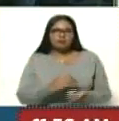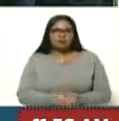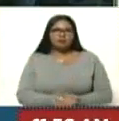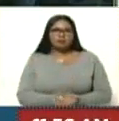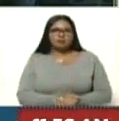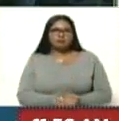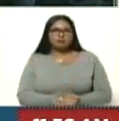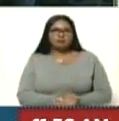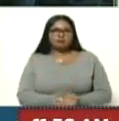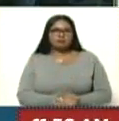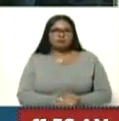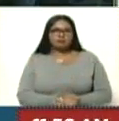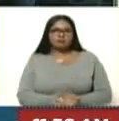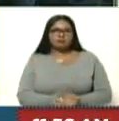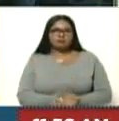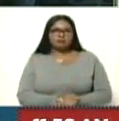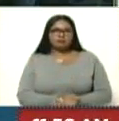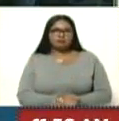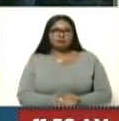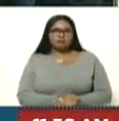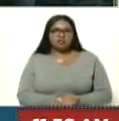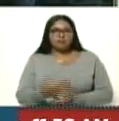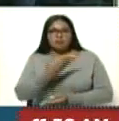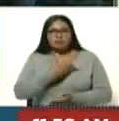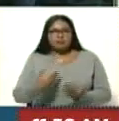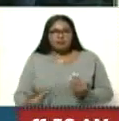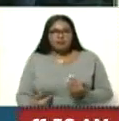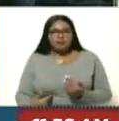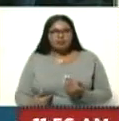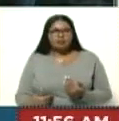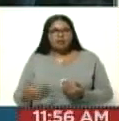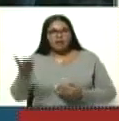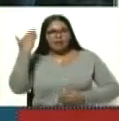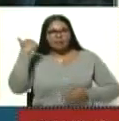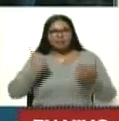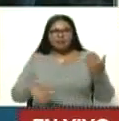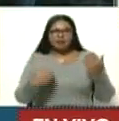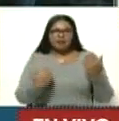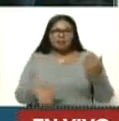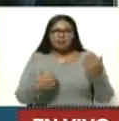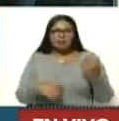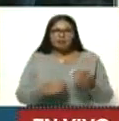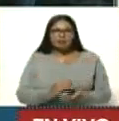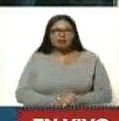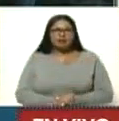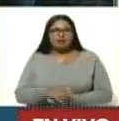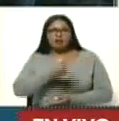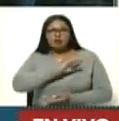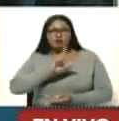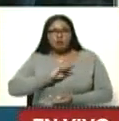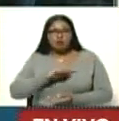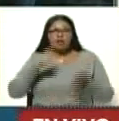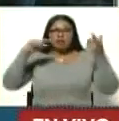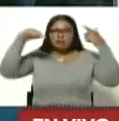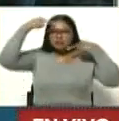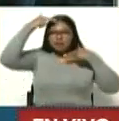cuando el presidente Kirchner, el presidente Lula, el presidente